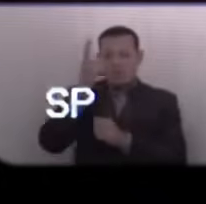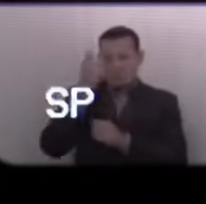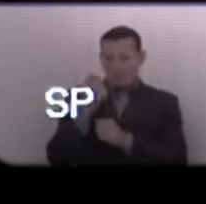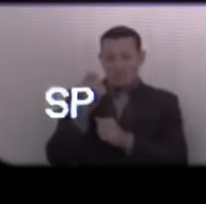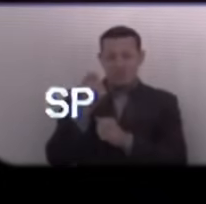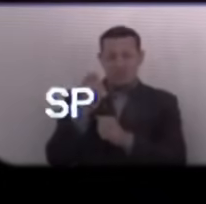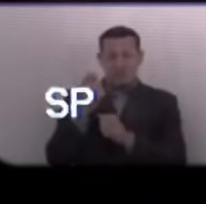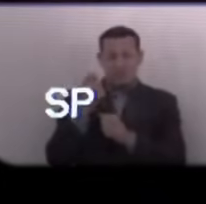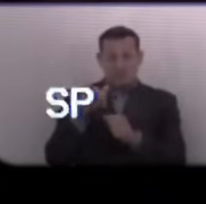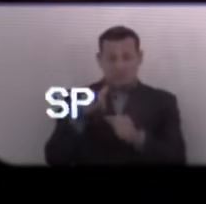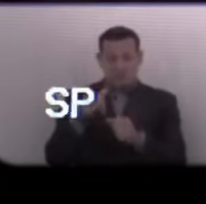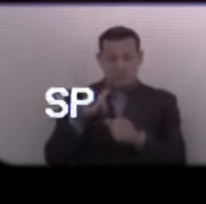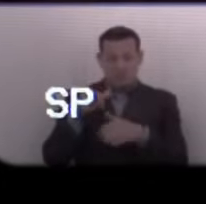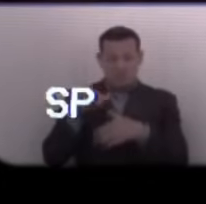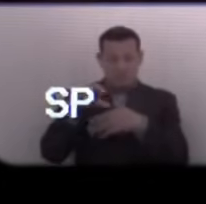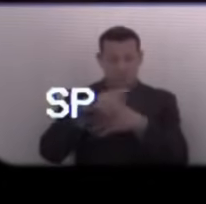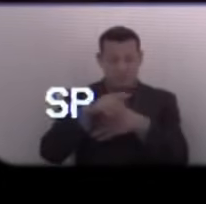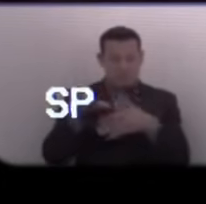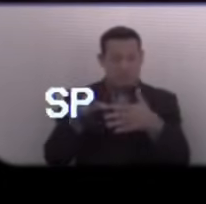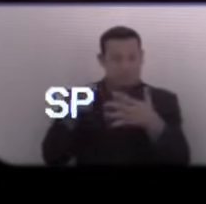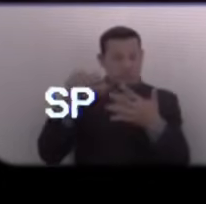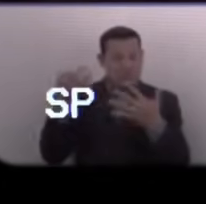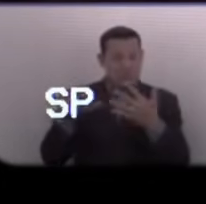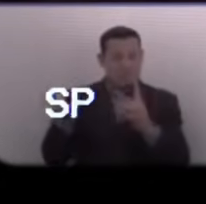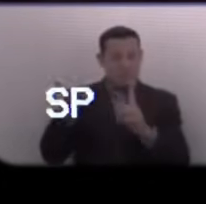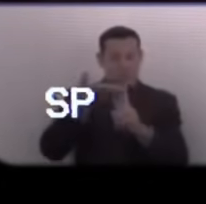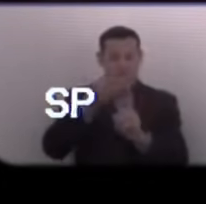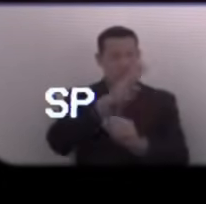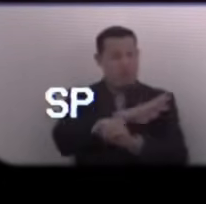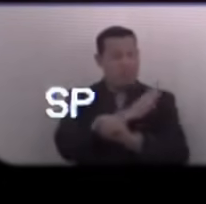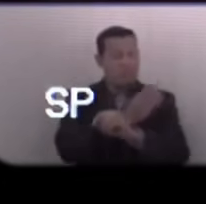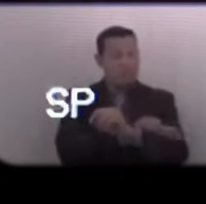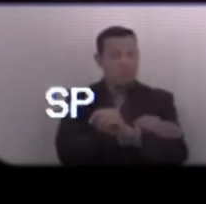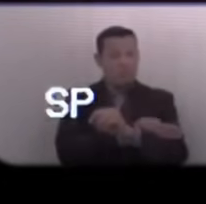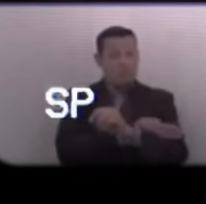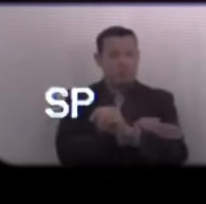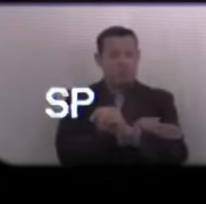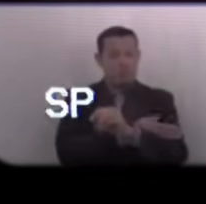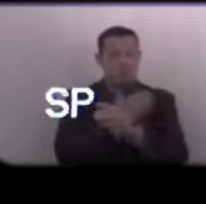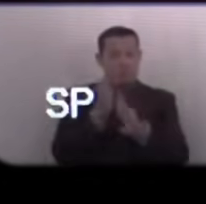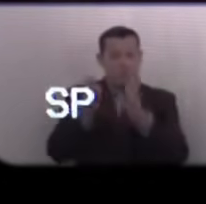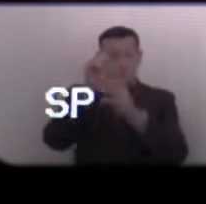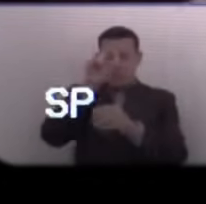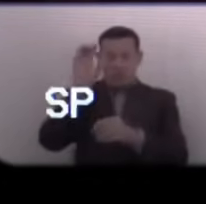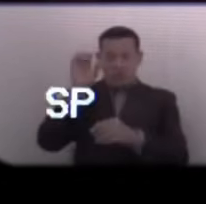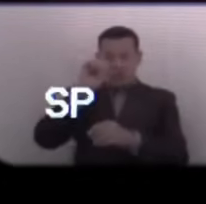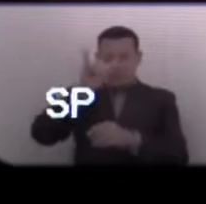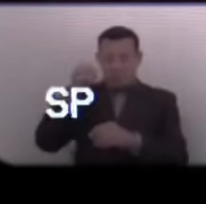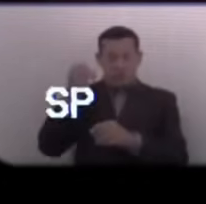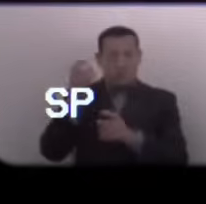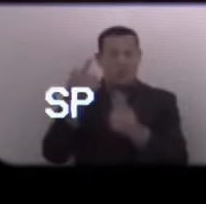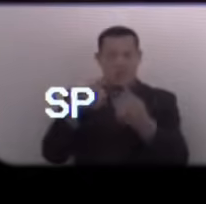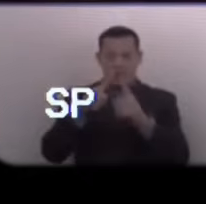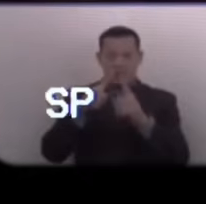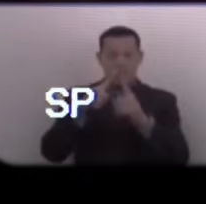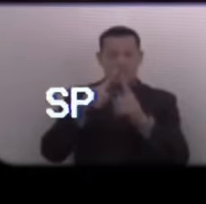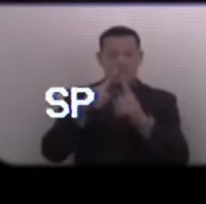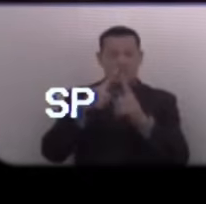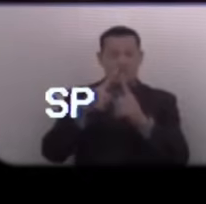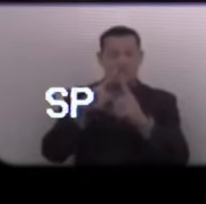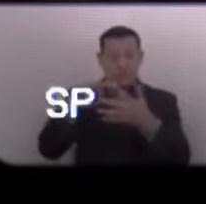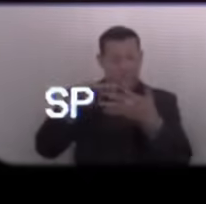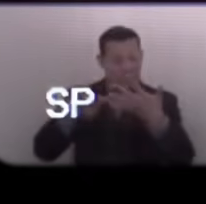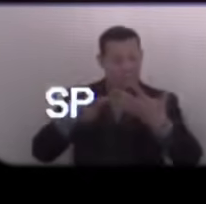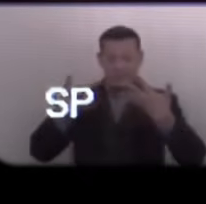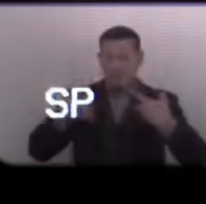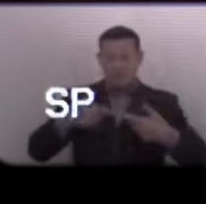Pleno Legislativo le dio poderes extraordinarios al órgano ejecutivo, pero en un Estado democrático de derecho